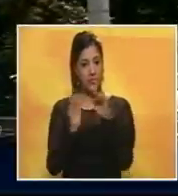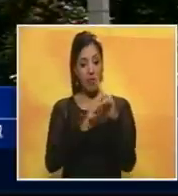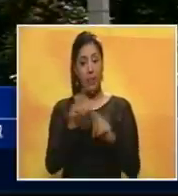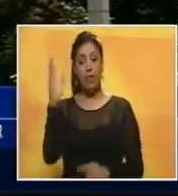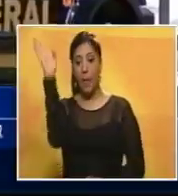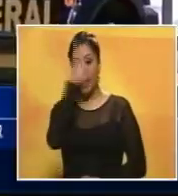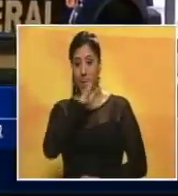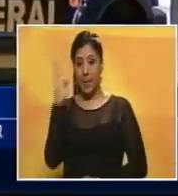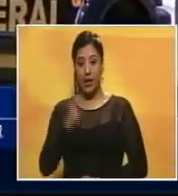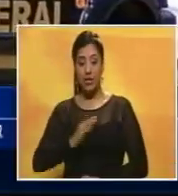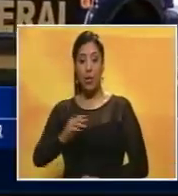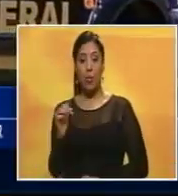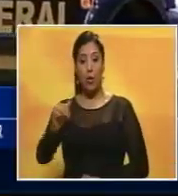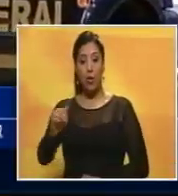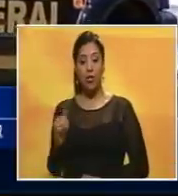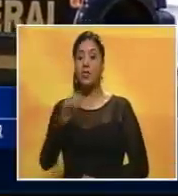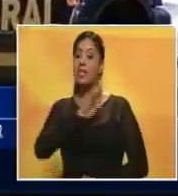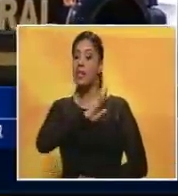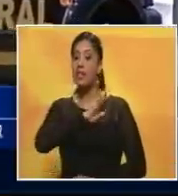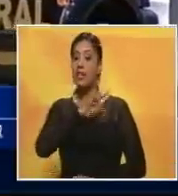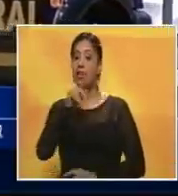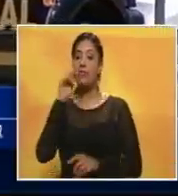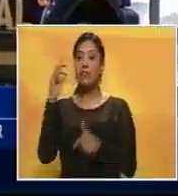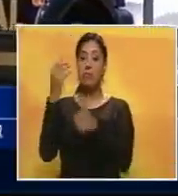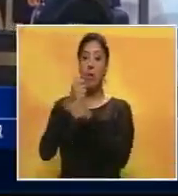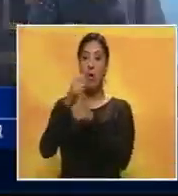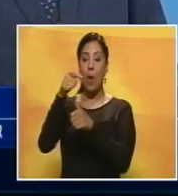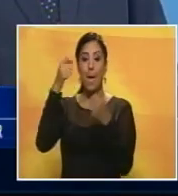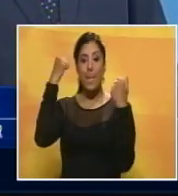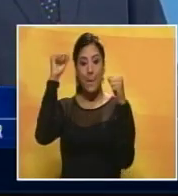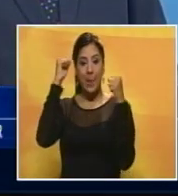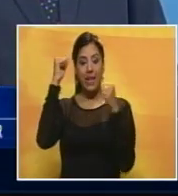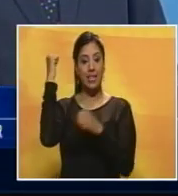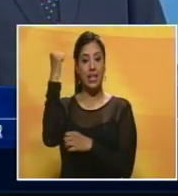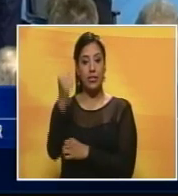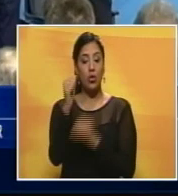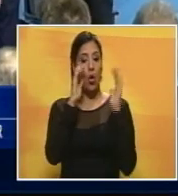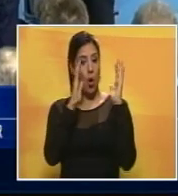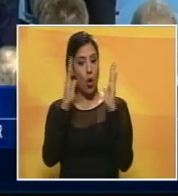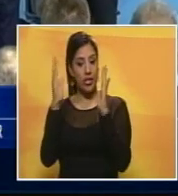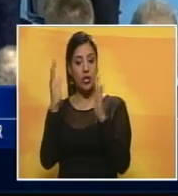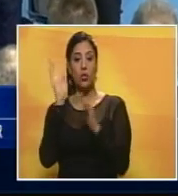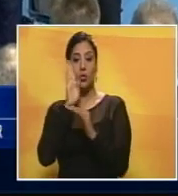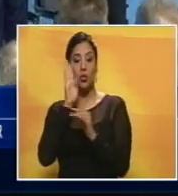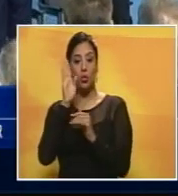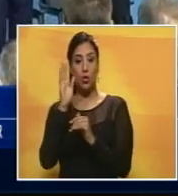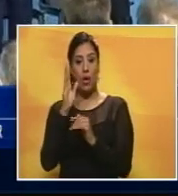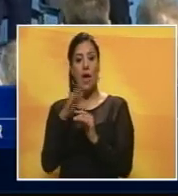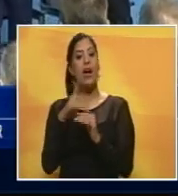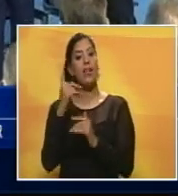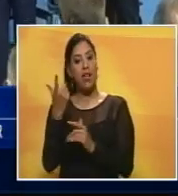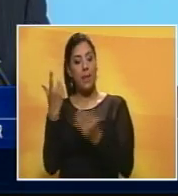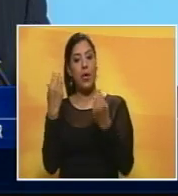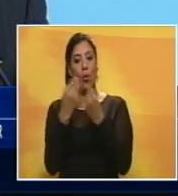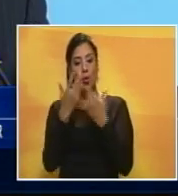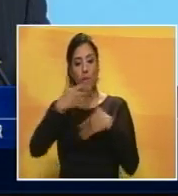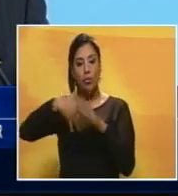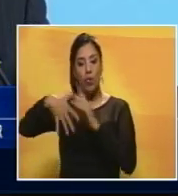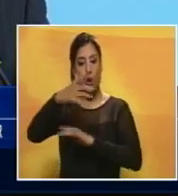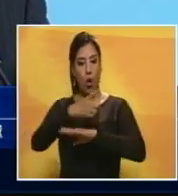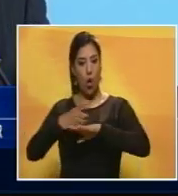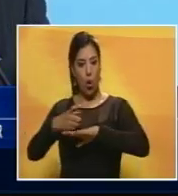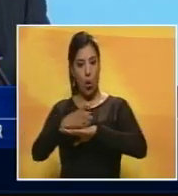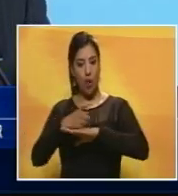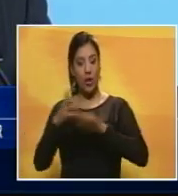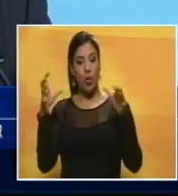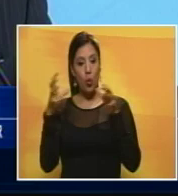En Brasil, la Policía Federal encontró presuntos indicios de la práctica de crimen de organización ilícita criminal en la cúpula del